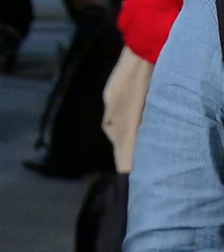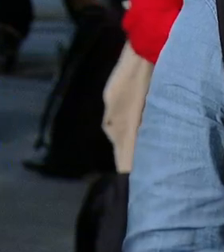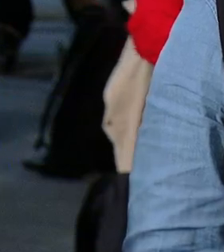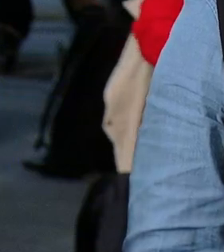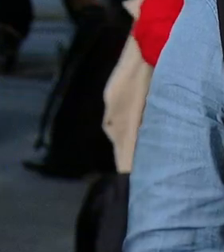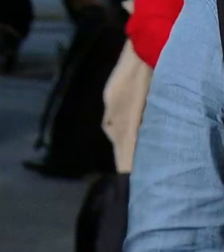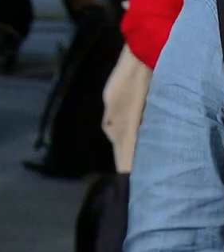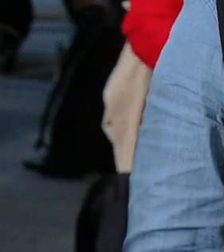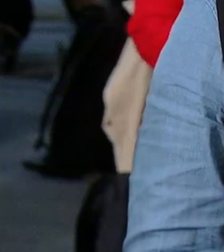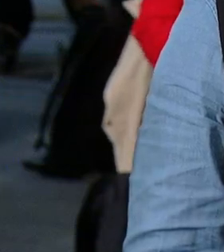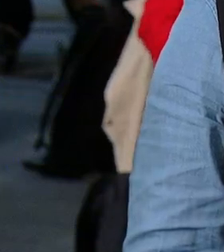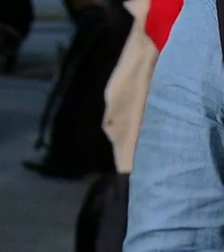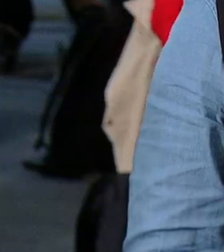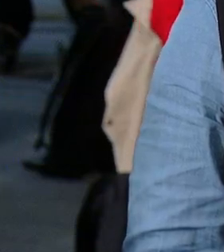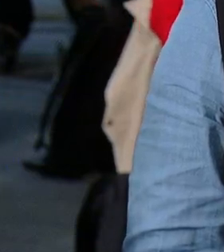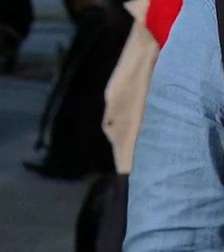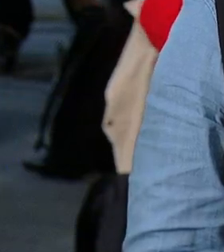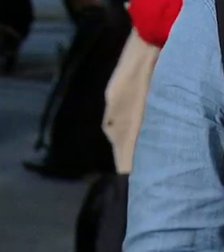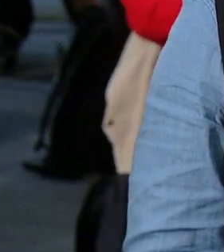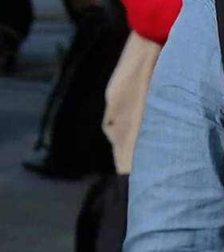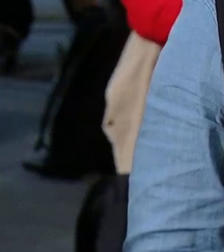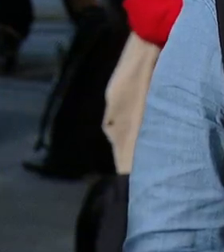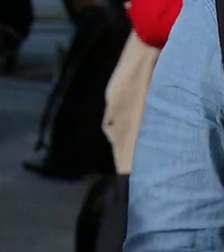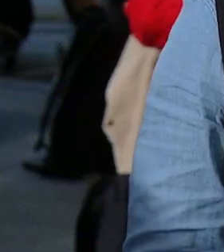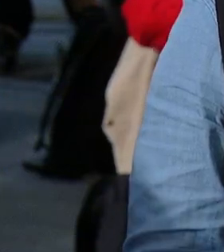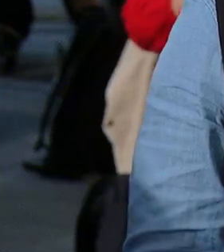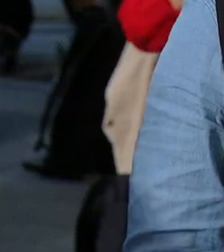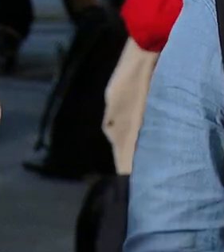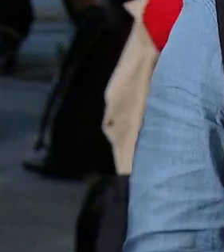sus necesidades, problemas,